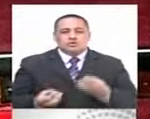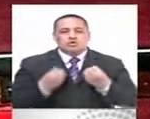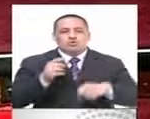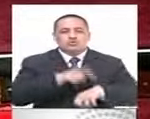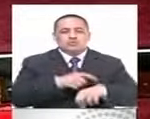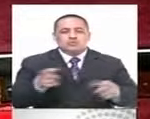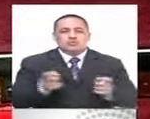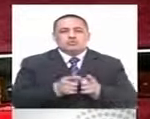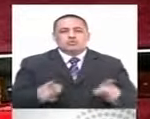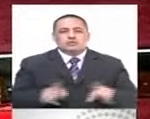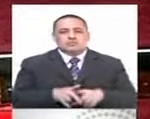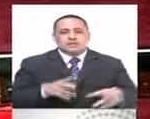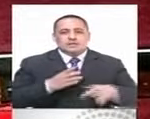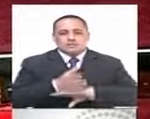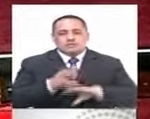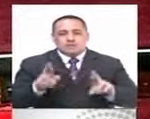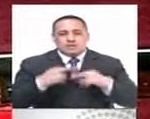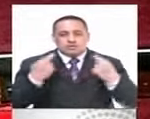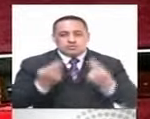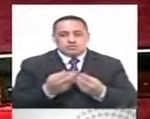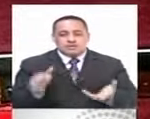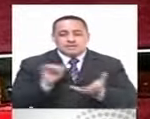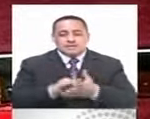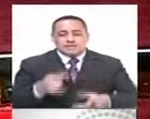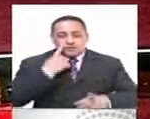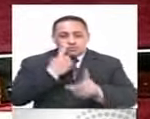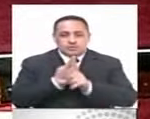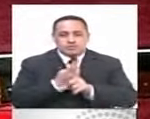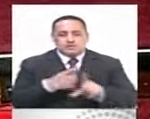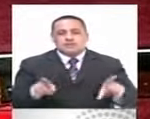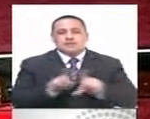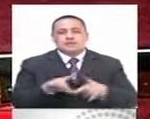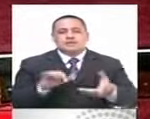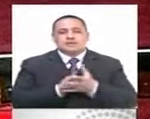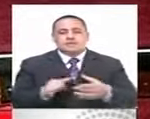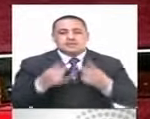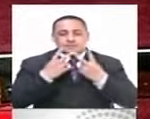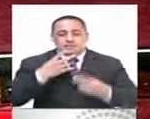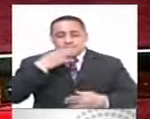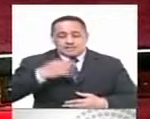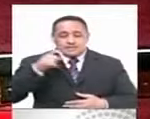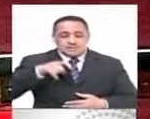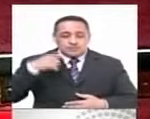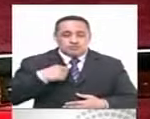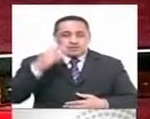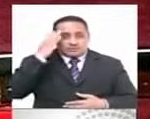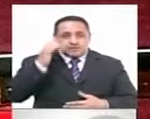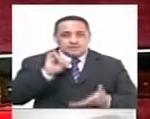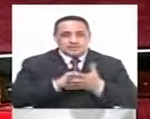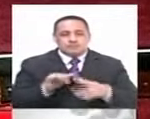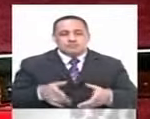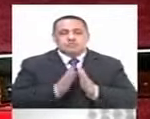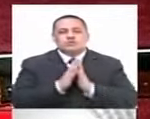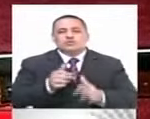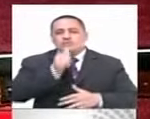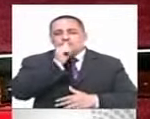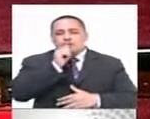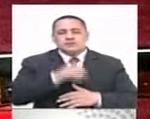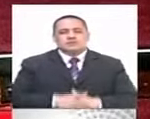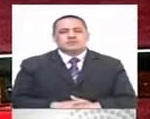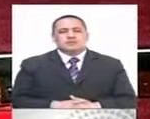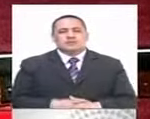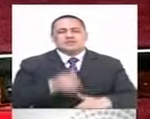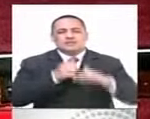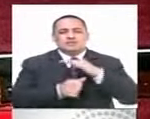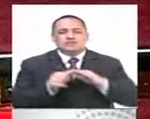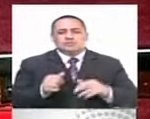mediano plazo cuando entramos a las siguientes, que era lo personal y lo que obviamente necesitábamos saber, pidió sesión reservada. La sesión